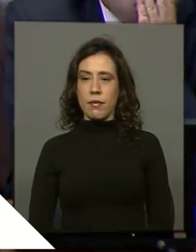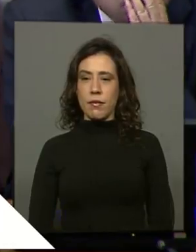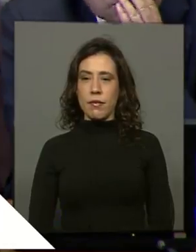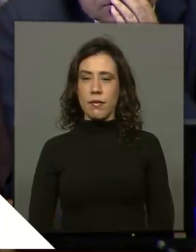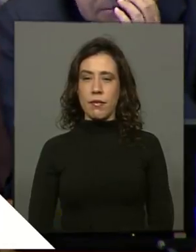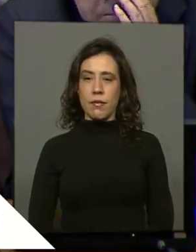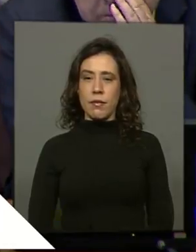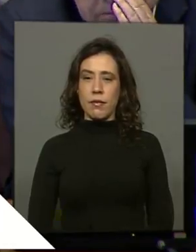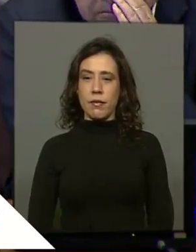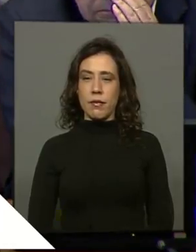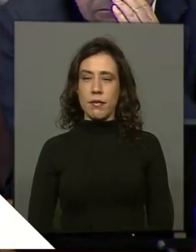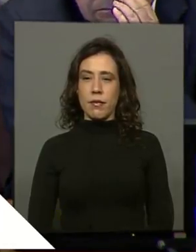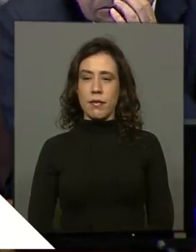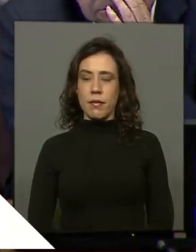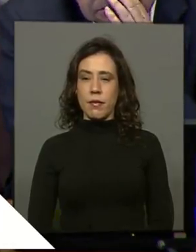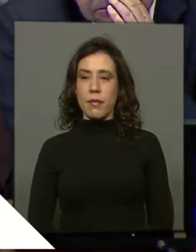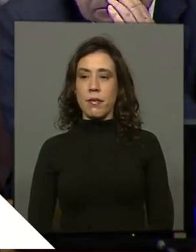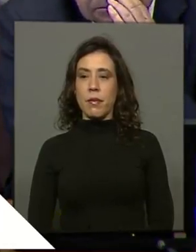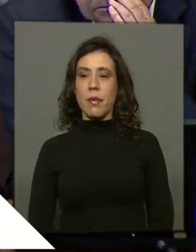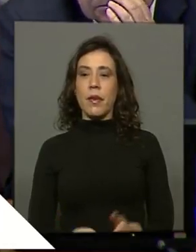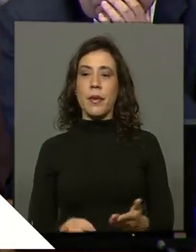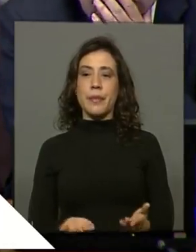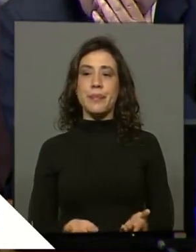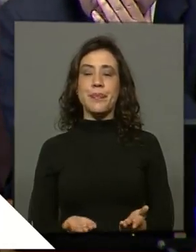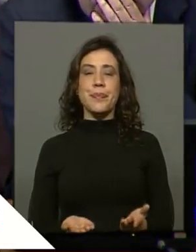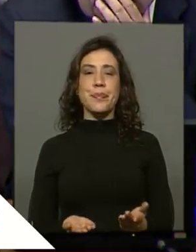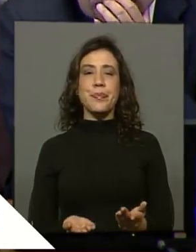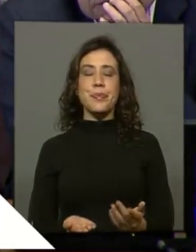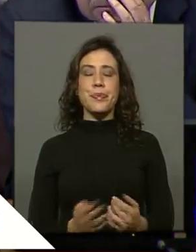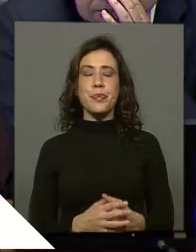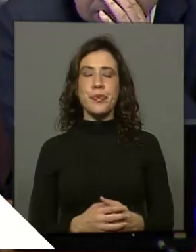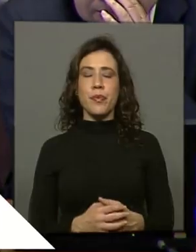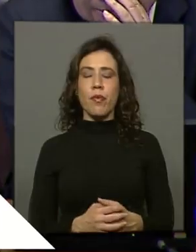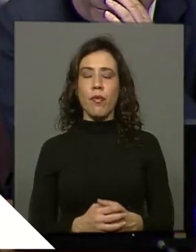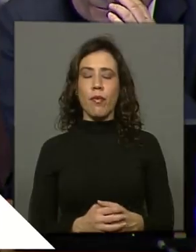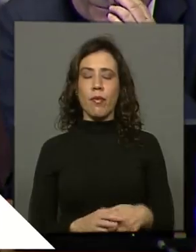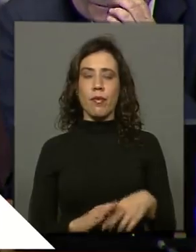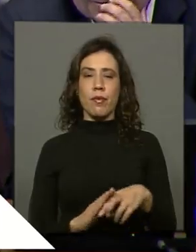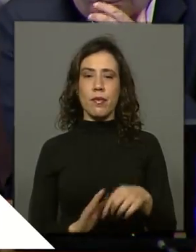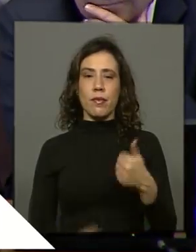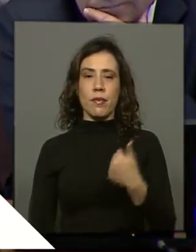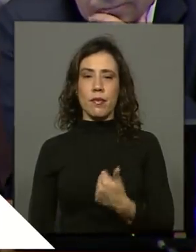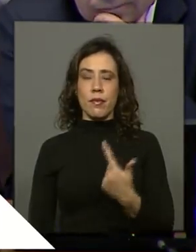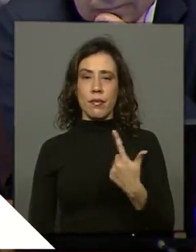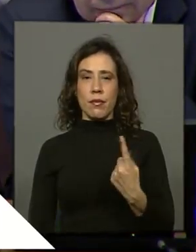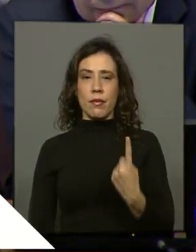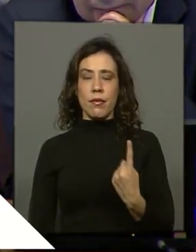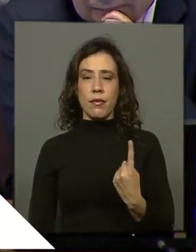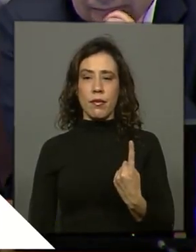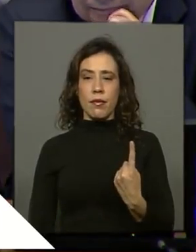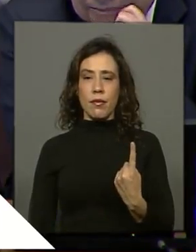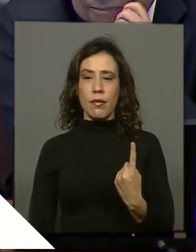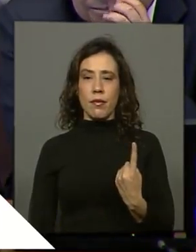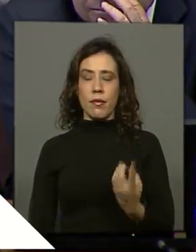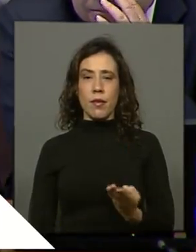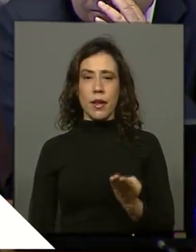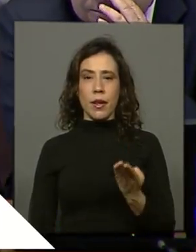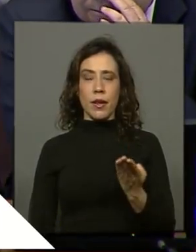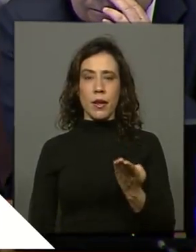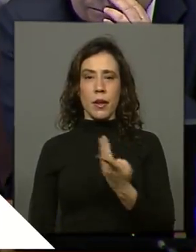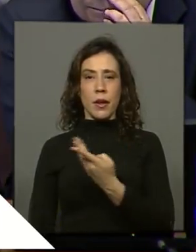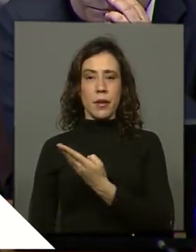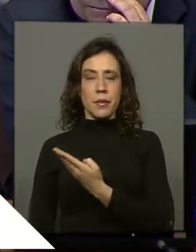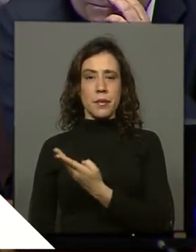a continuación corresponde tratar la resolución 671 en virtud de la cual se solicita a su